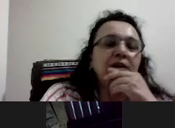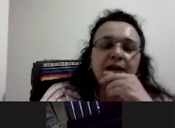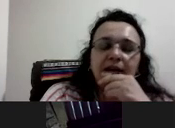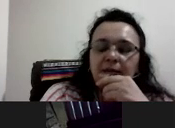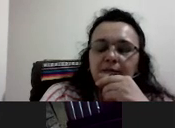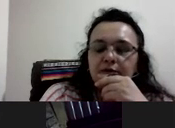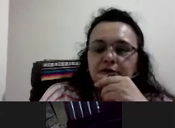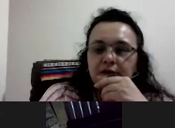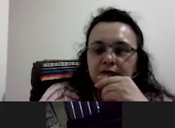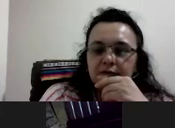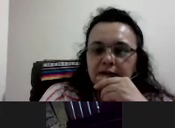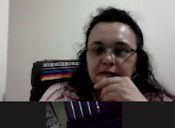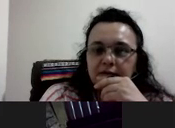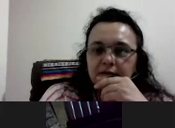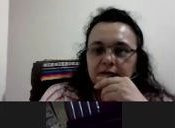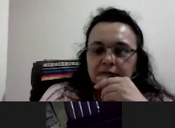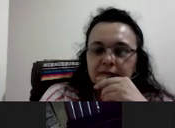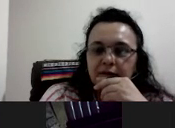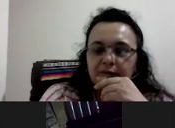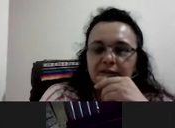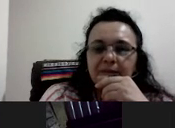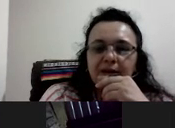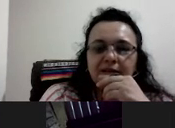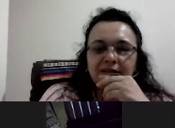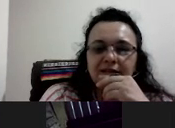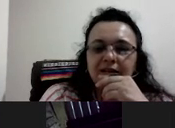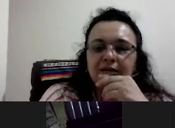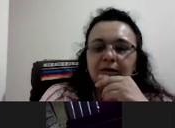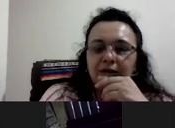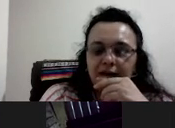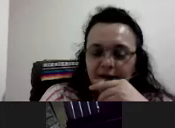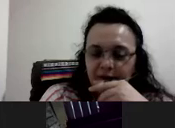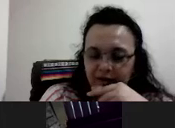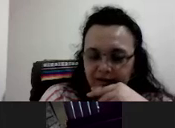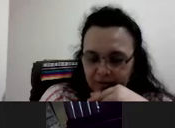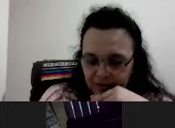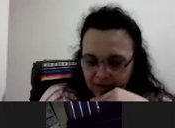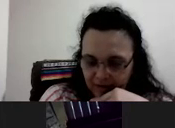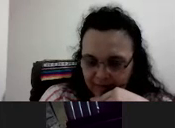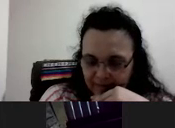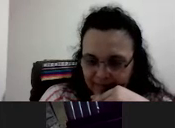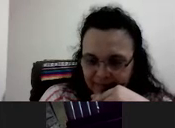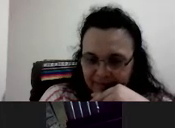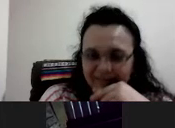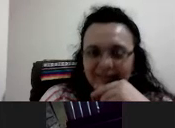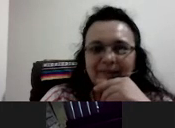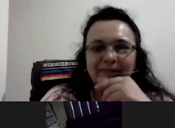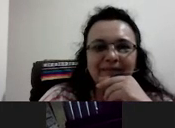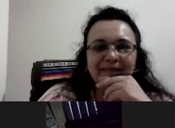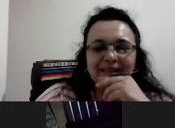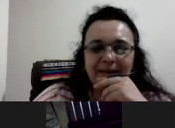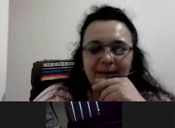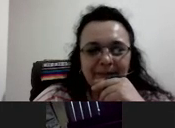no le crean mucho a los subtítulos. Muchas veces se equivocan a la hora de traducir.